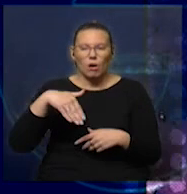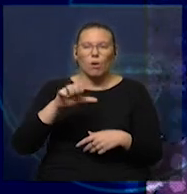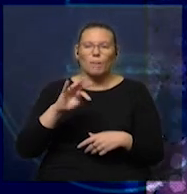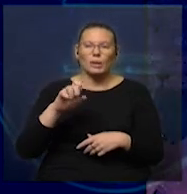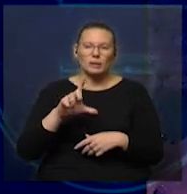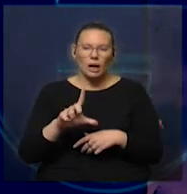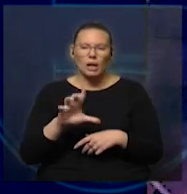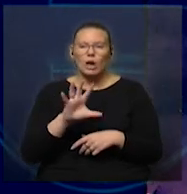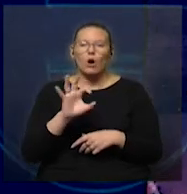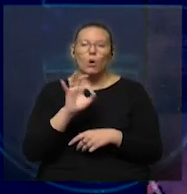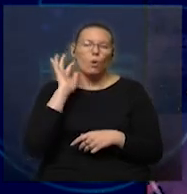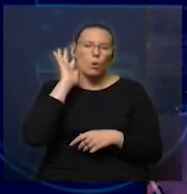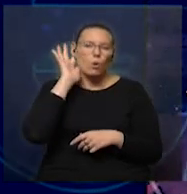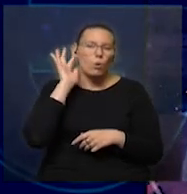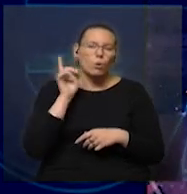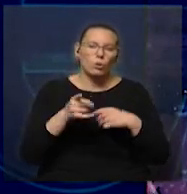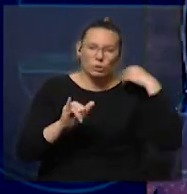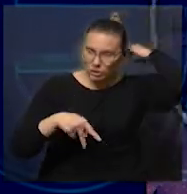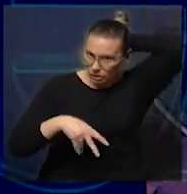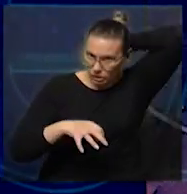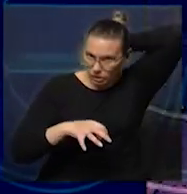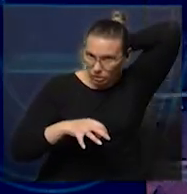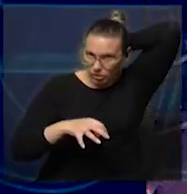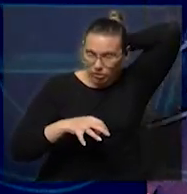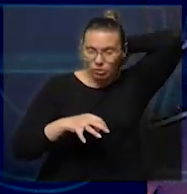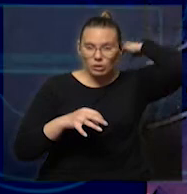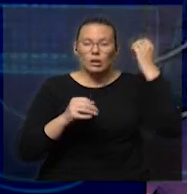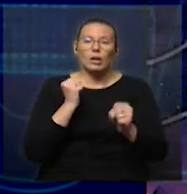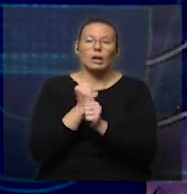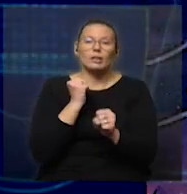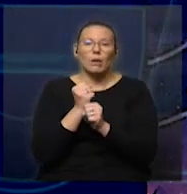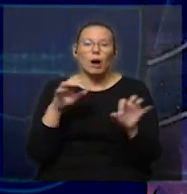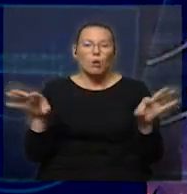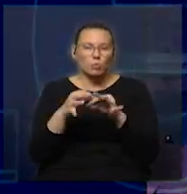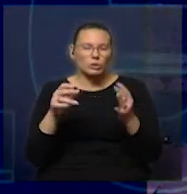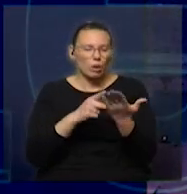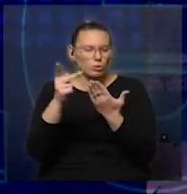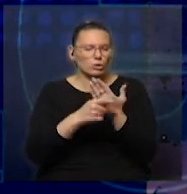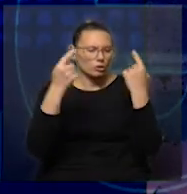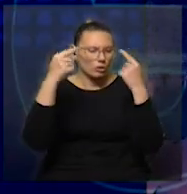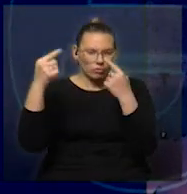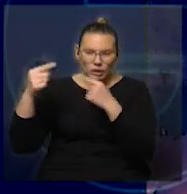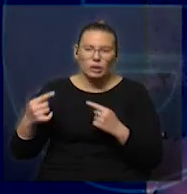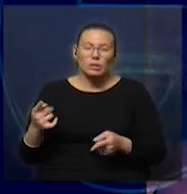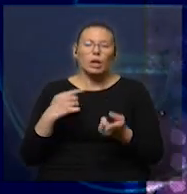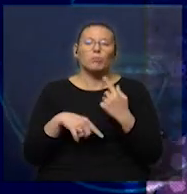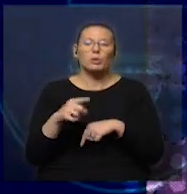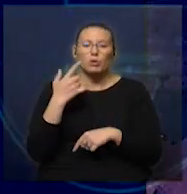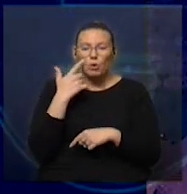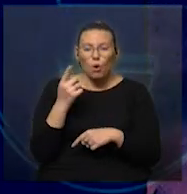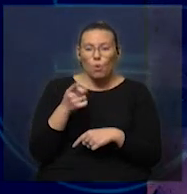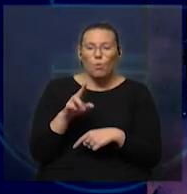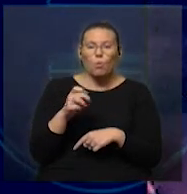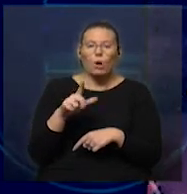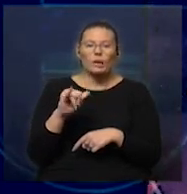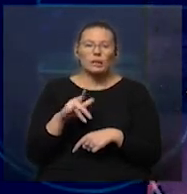o bueno, de determinadas influencias como Gino, que trabaja de la música y bueno, tiene diferentes proyectos, pero vimos como Gualicho la